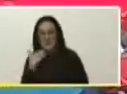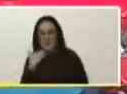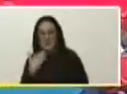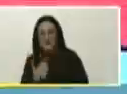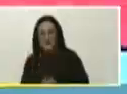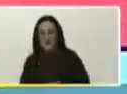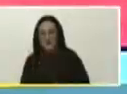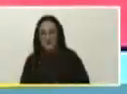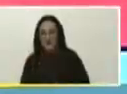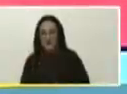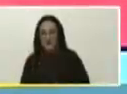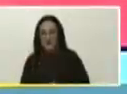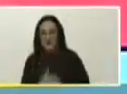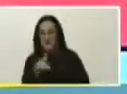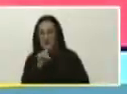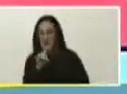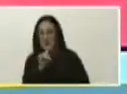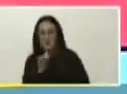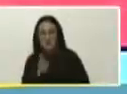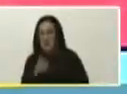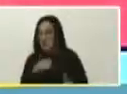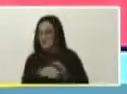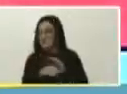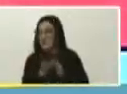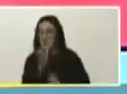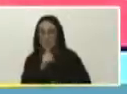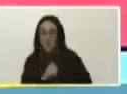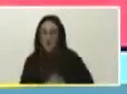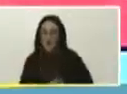fallando, mi hijo, la información no está llegando.